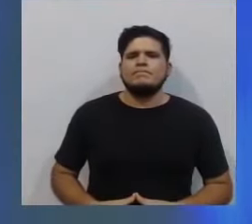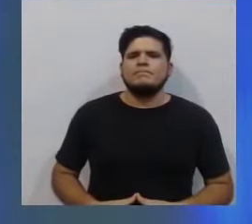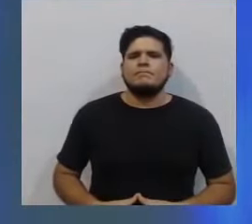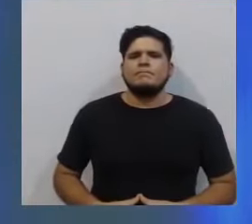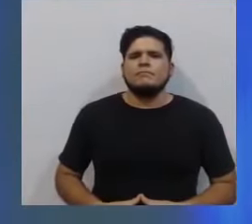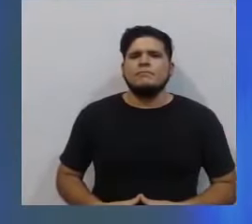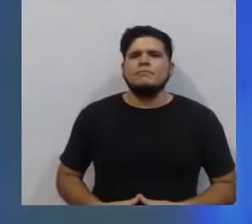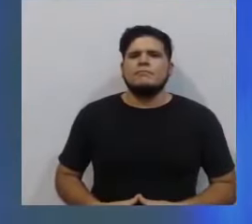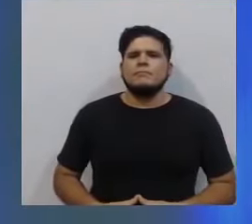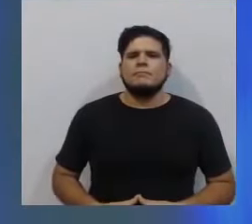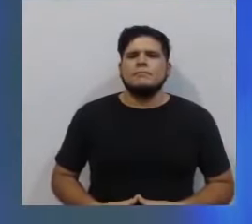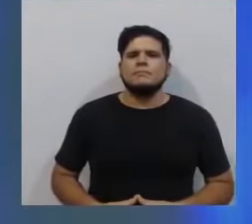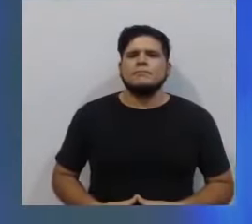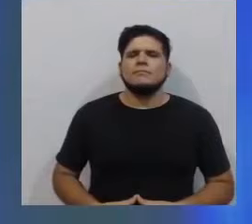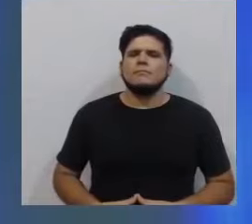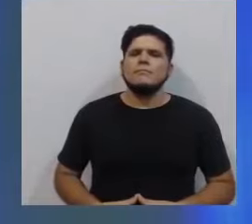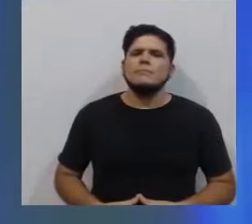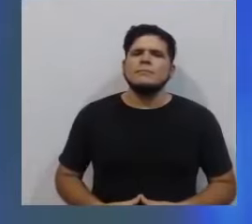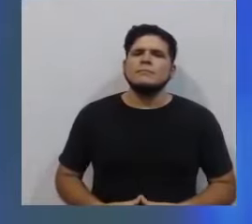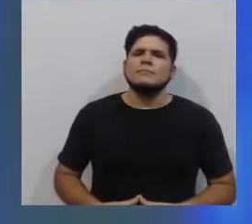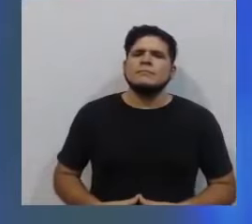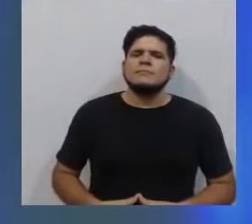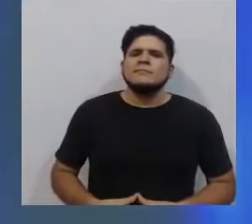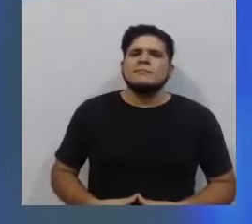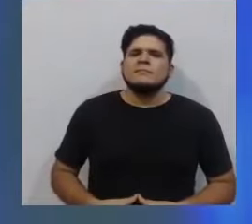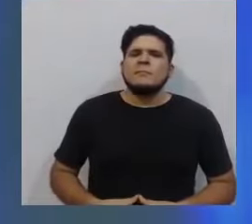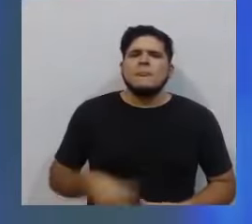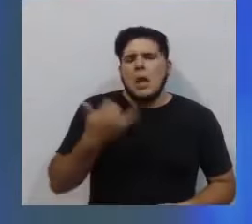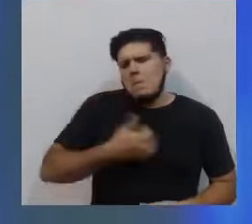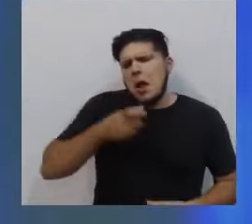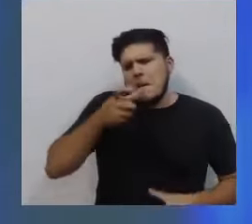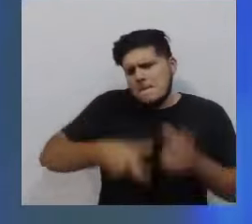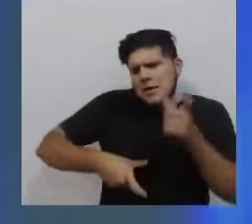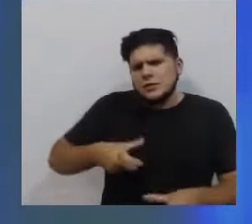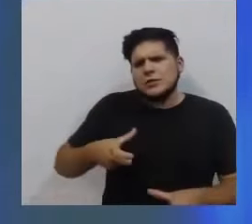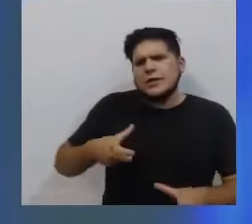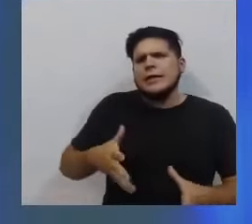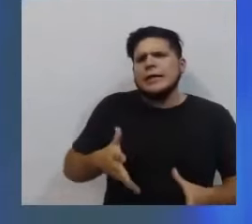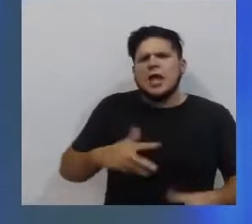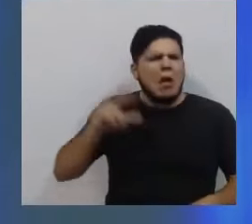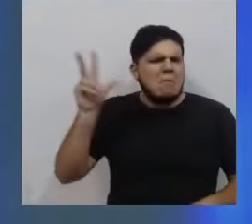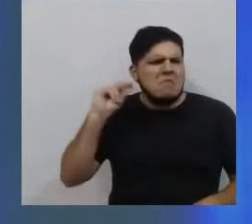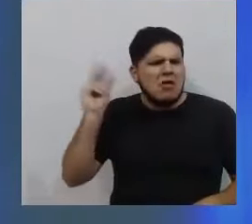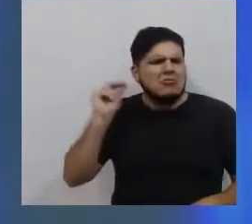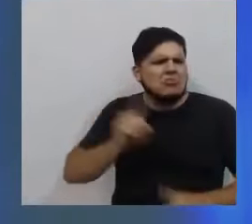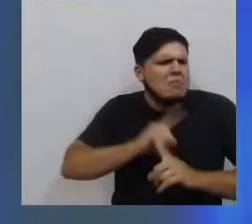él quiere escuchar no escucha no no no no reflexiona su ansiedad lo puede